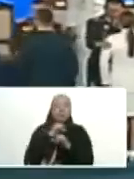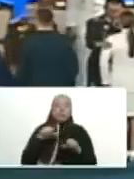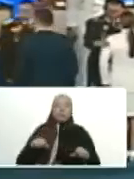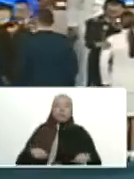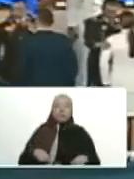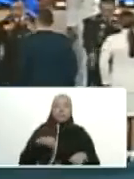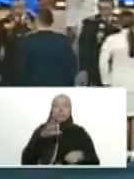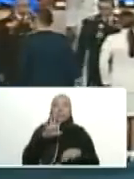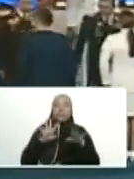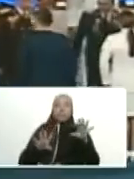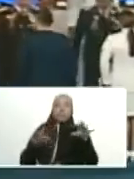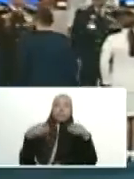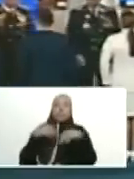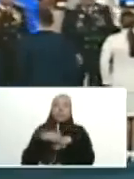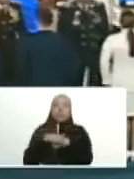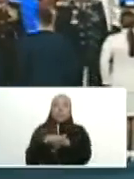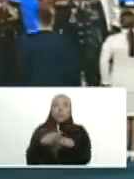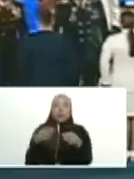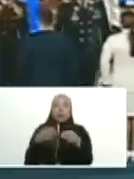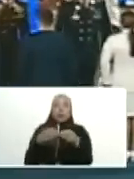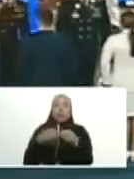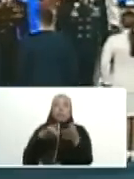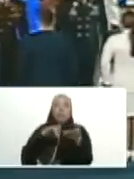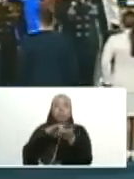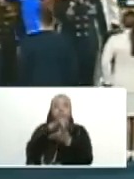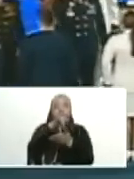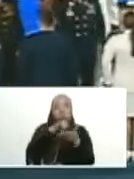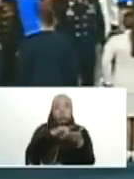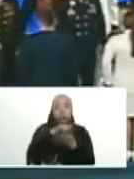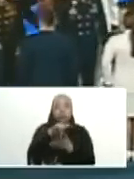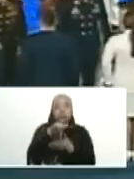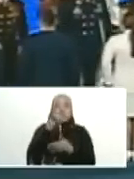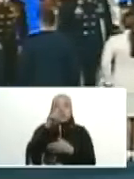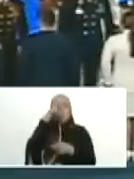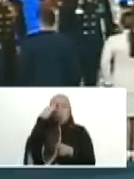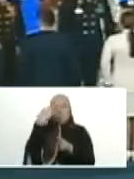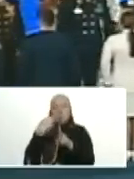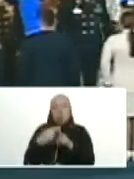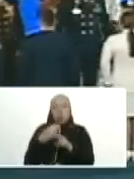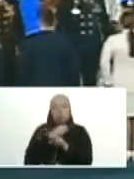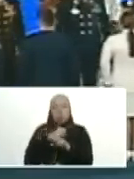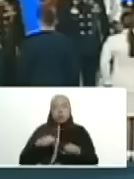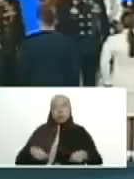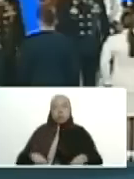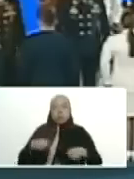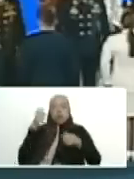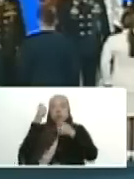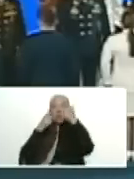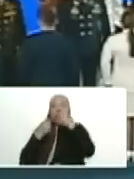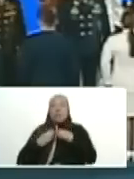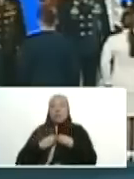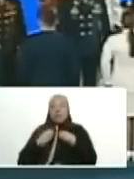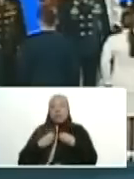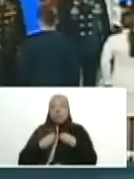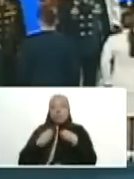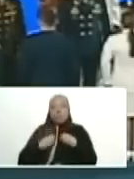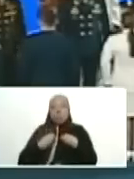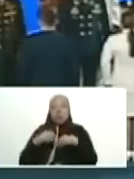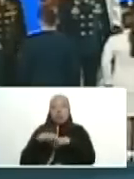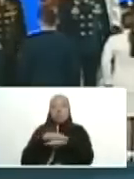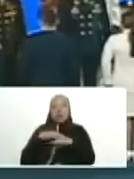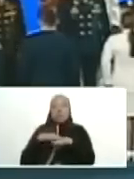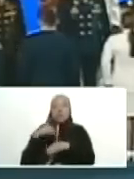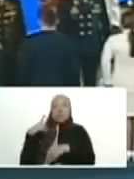59, 72 integrantes de la aviación militar y la Guardia de la Guardia. Vive. Mi comandante en jefe, permiso para